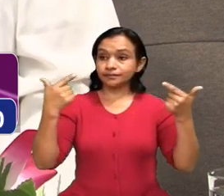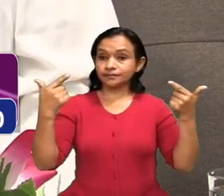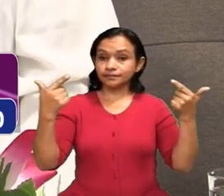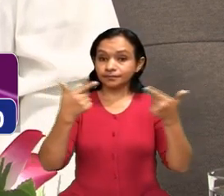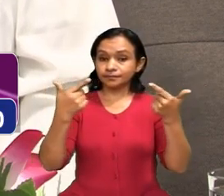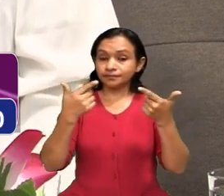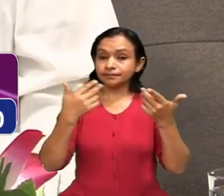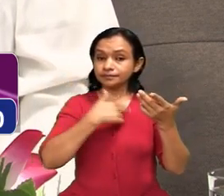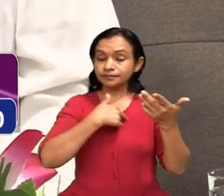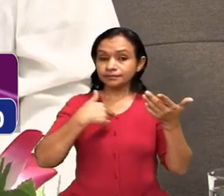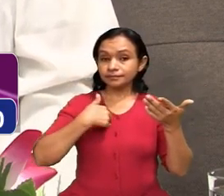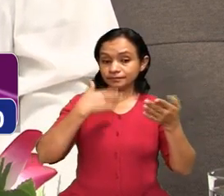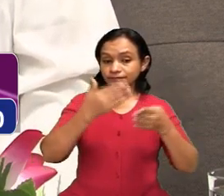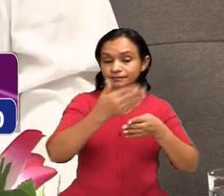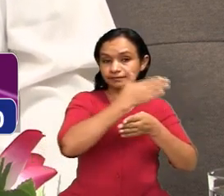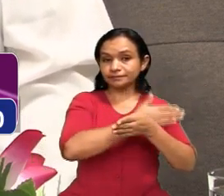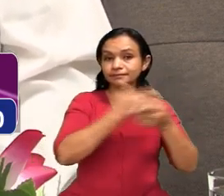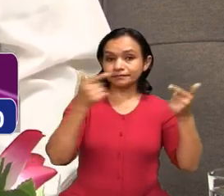constitucionalista,